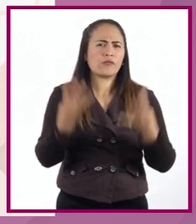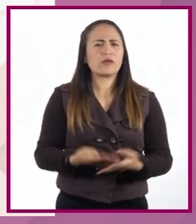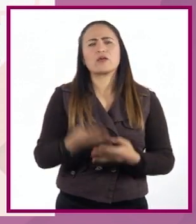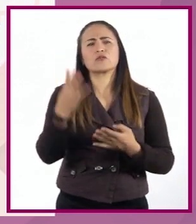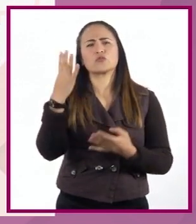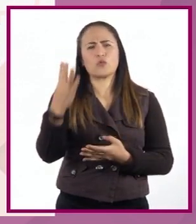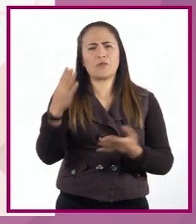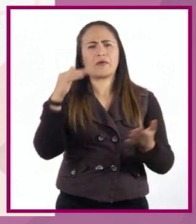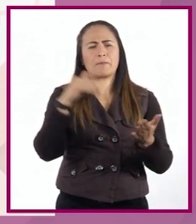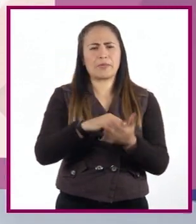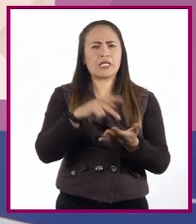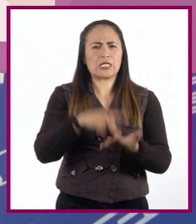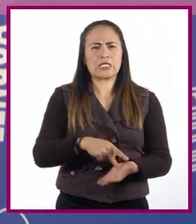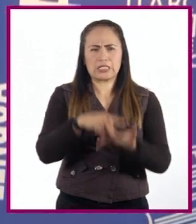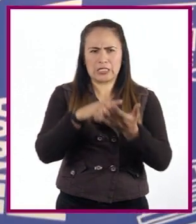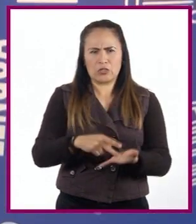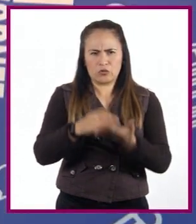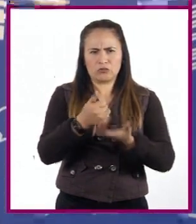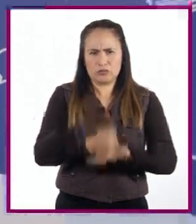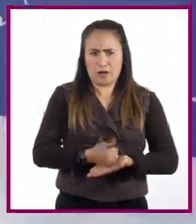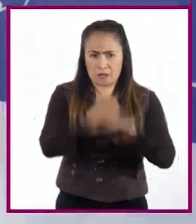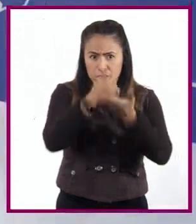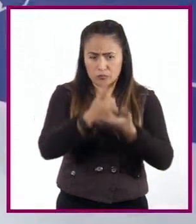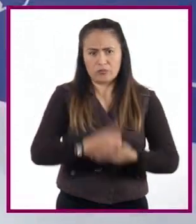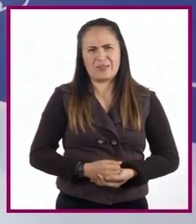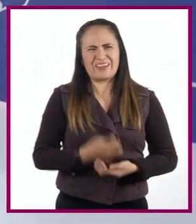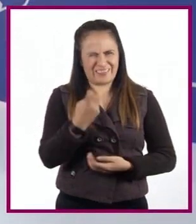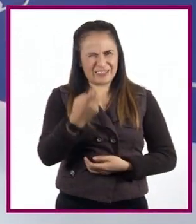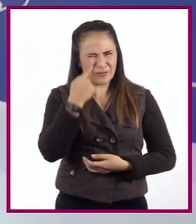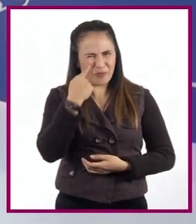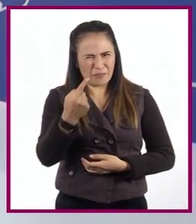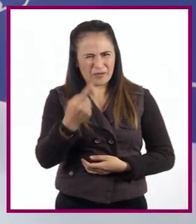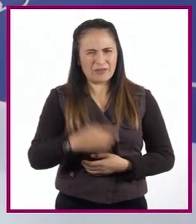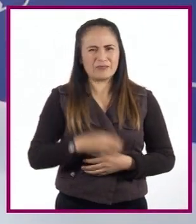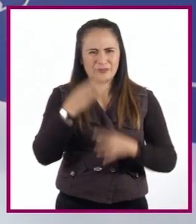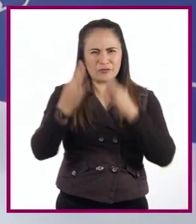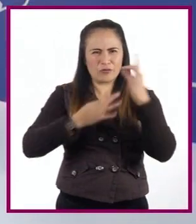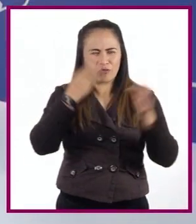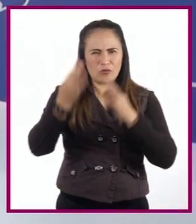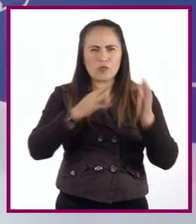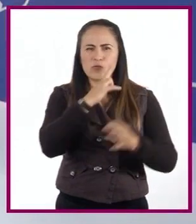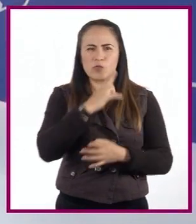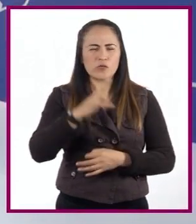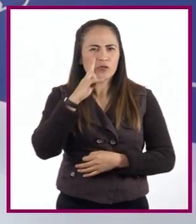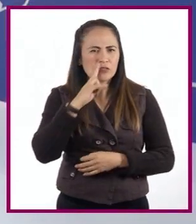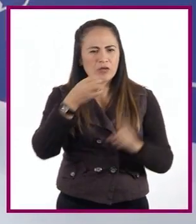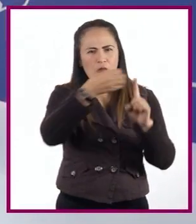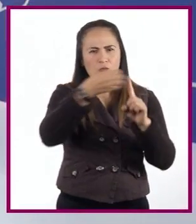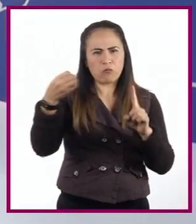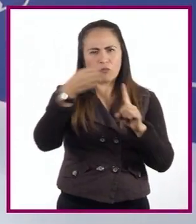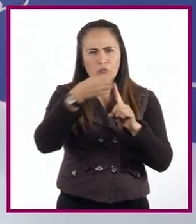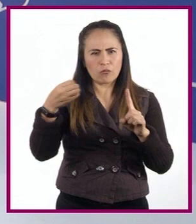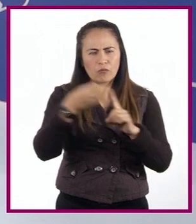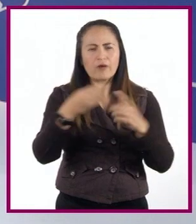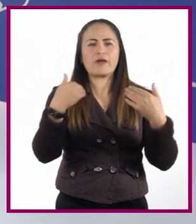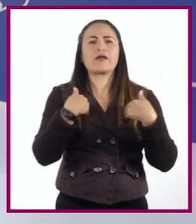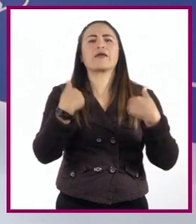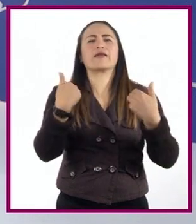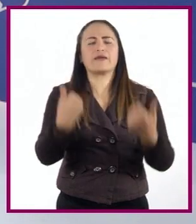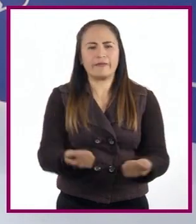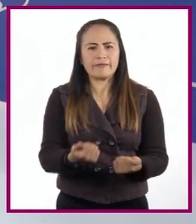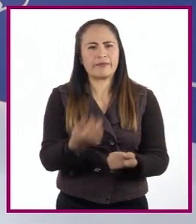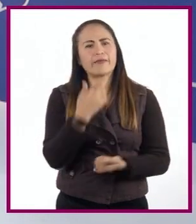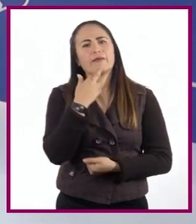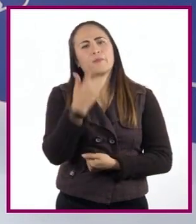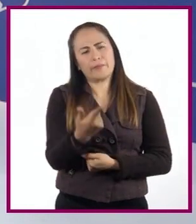ayuda. Como pudieron observar, en esta nota informativa se presentan hechos ordenados para que sea clara y comprensible